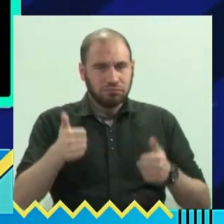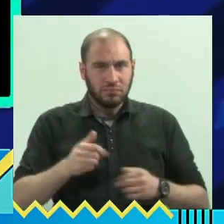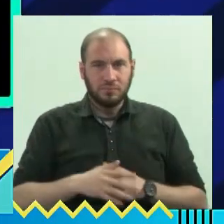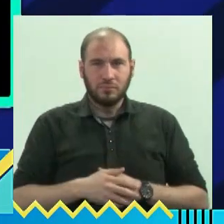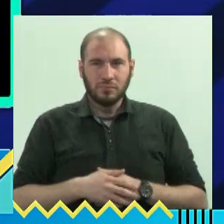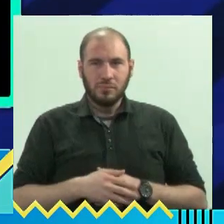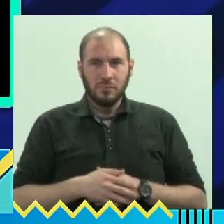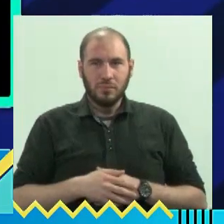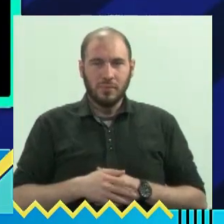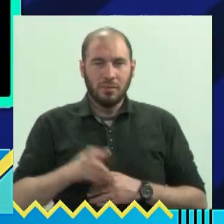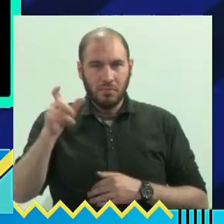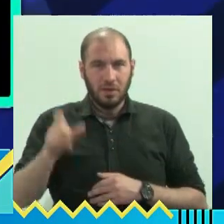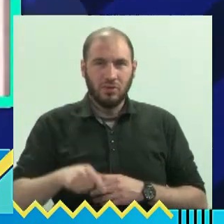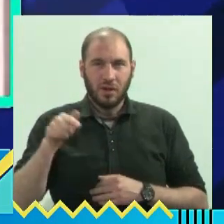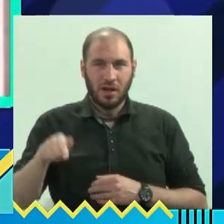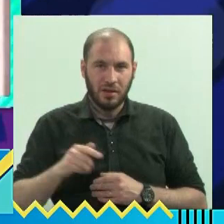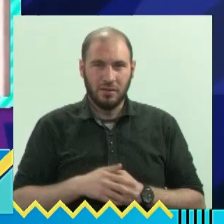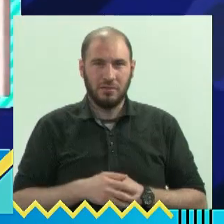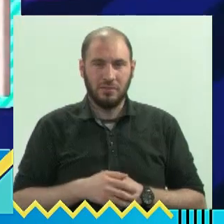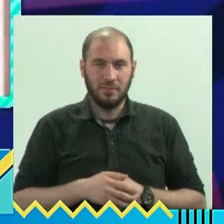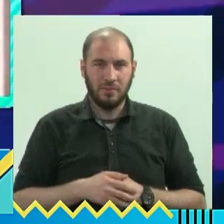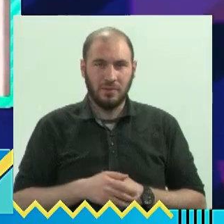armas. Y eran tipos que se le paraban a